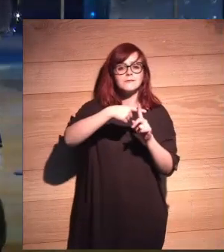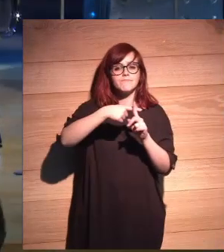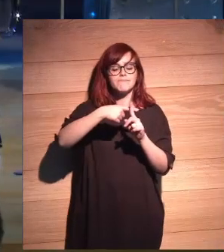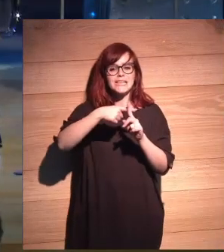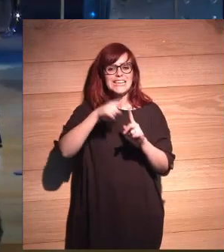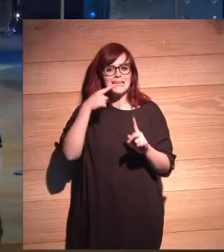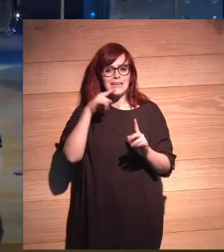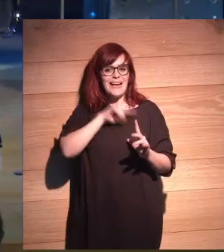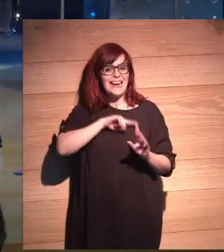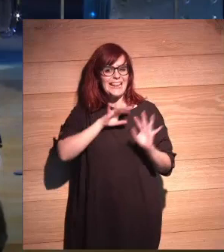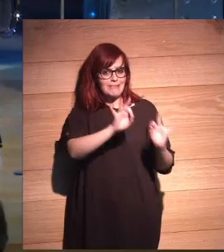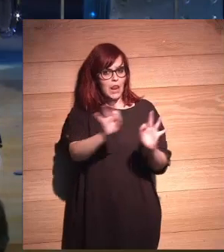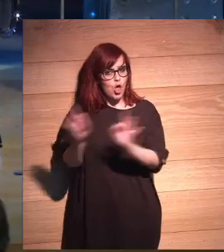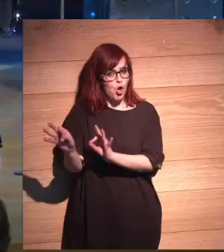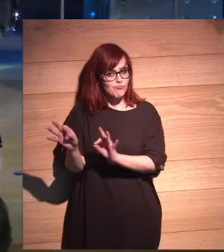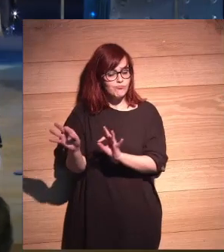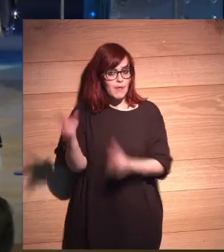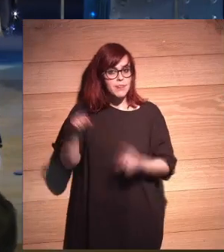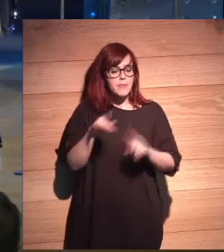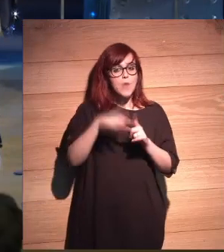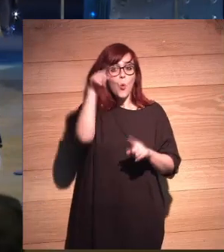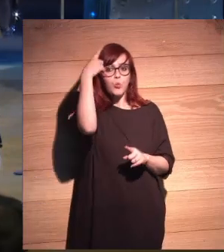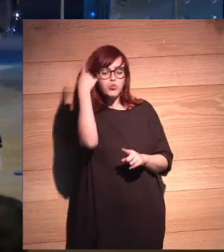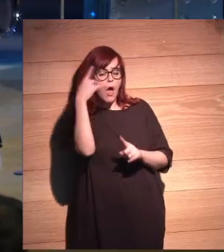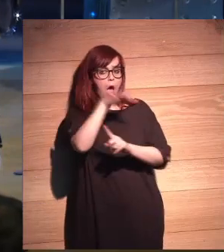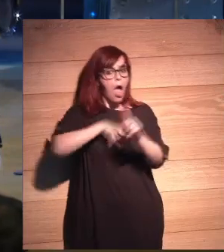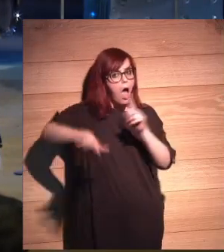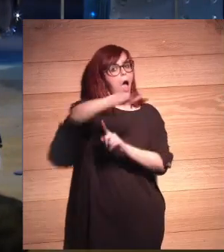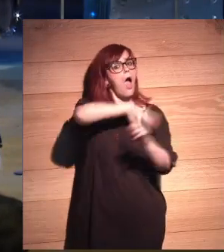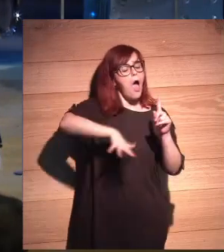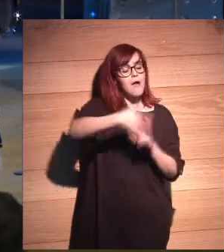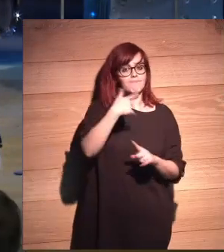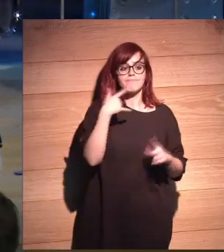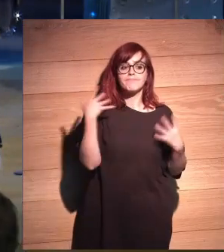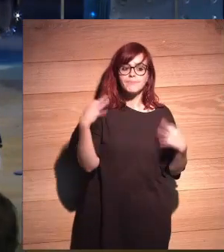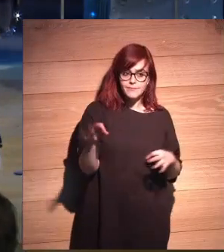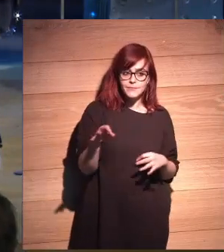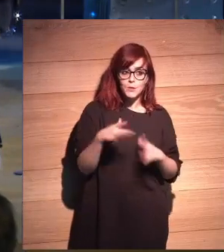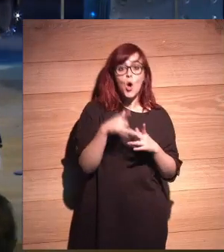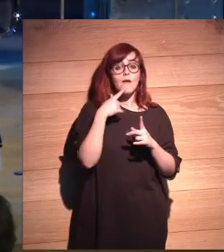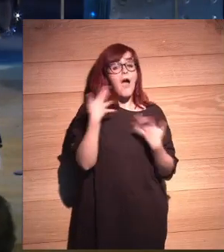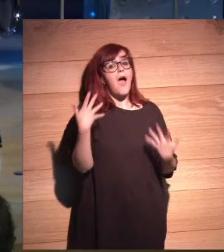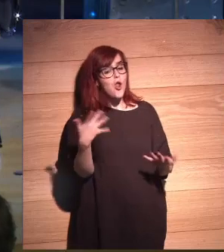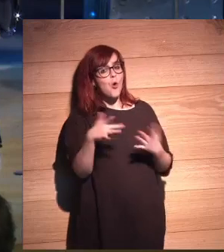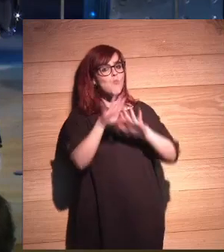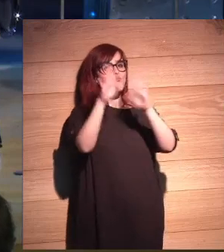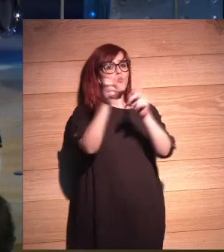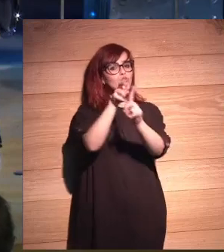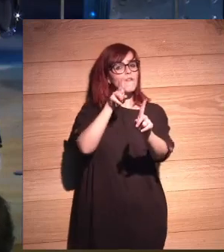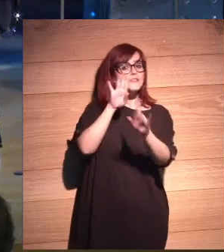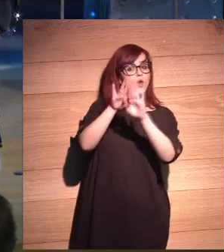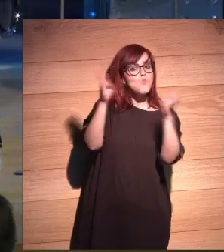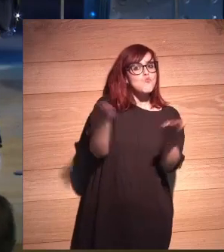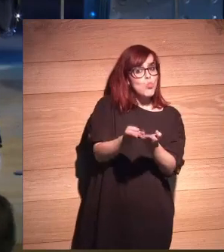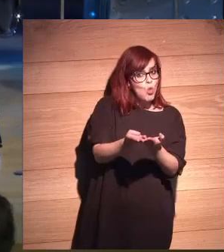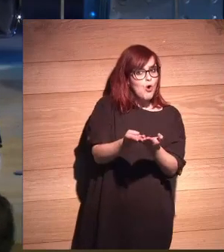diciendo hay diferentes criterios dependiendo de la cultura a la que nos estamos refiriendo. Hay diferentes Esta es mi última cosmovisiones. pregunta. Espero que la comunidad Telo se